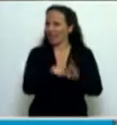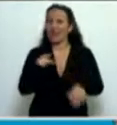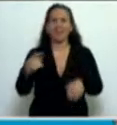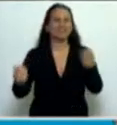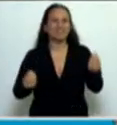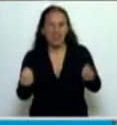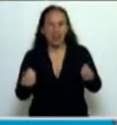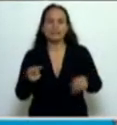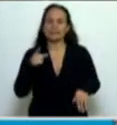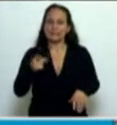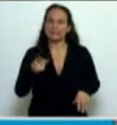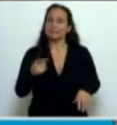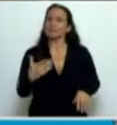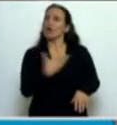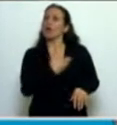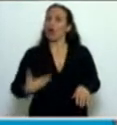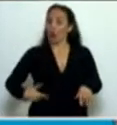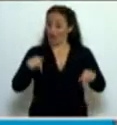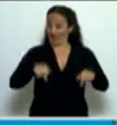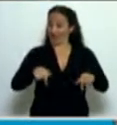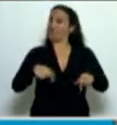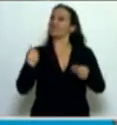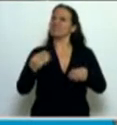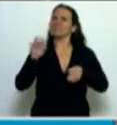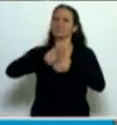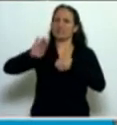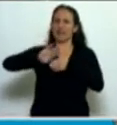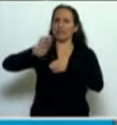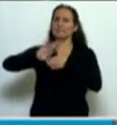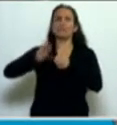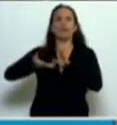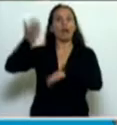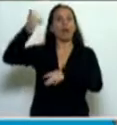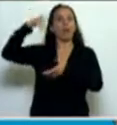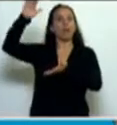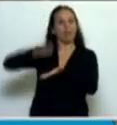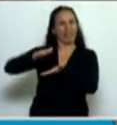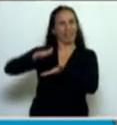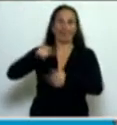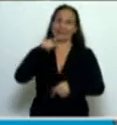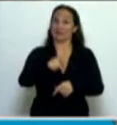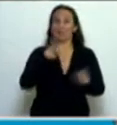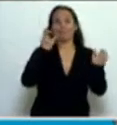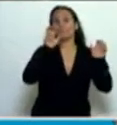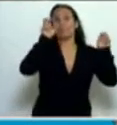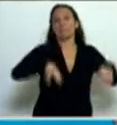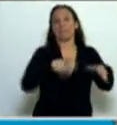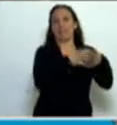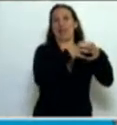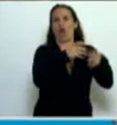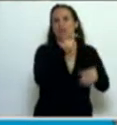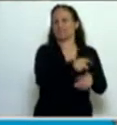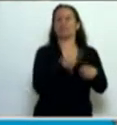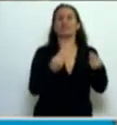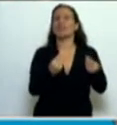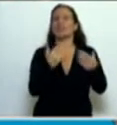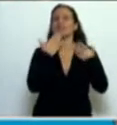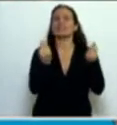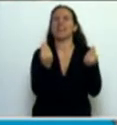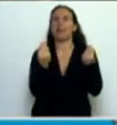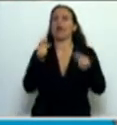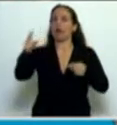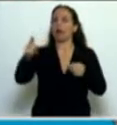dinero como un valor para el futuro. Más allá de esa subversión, lo importante estructuralmente en este